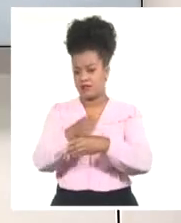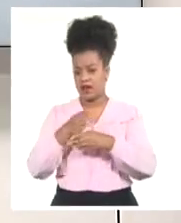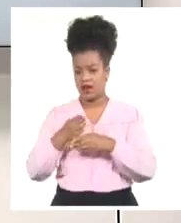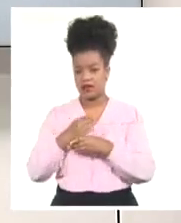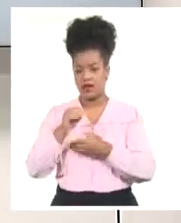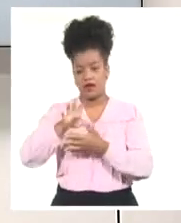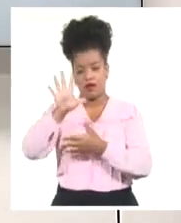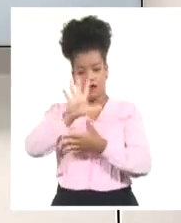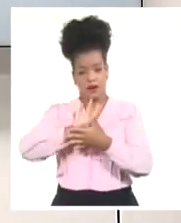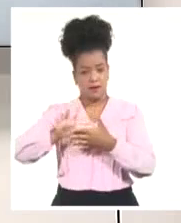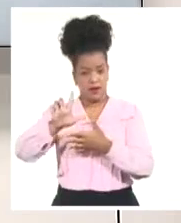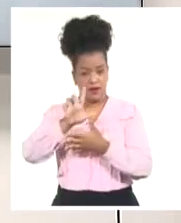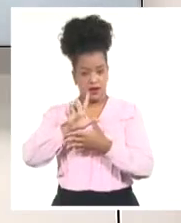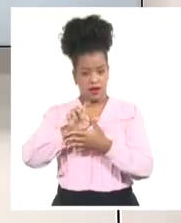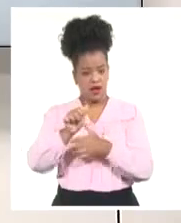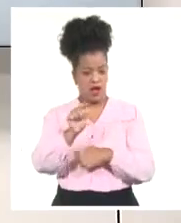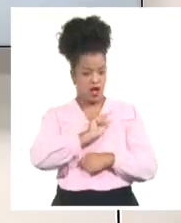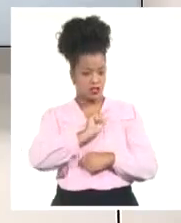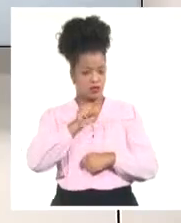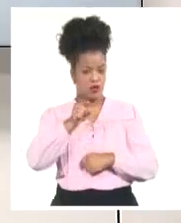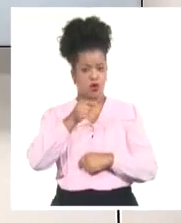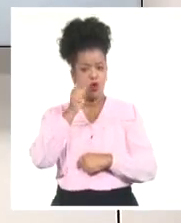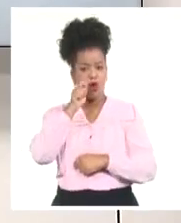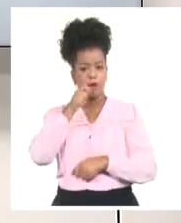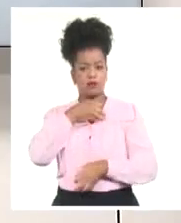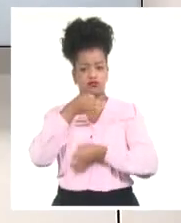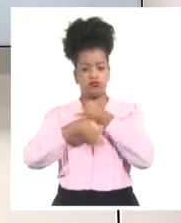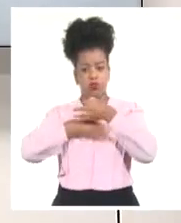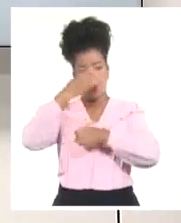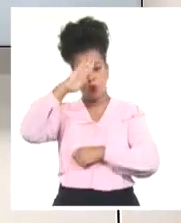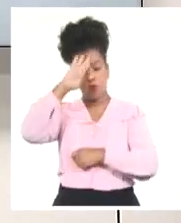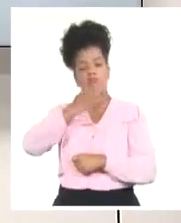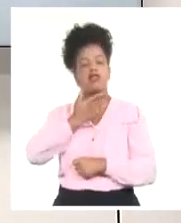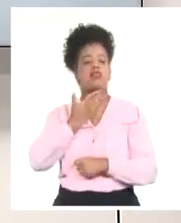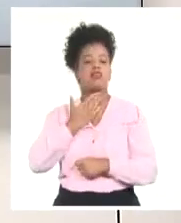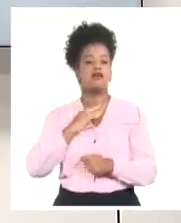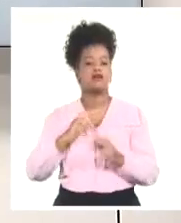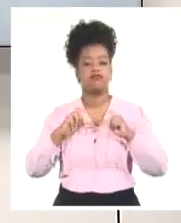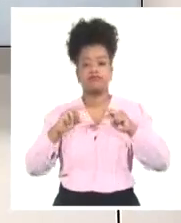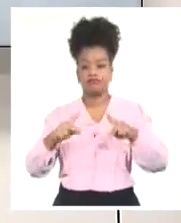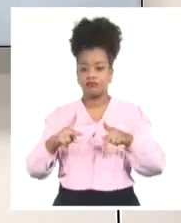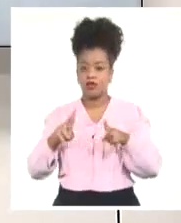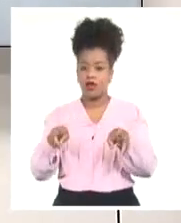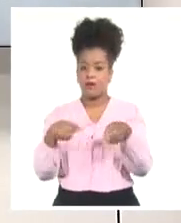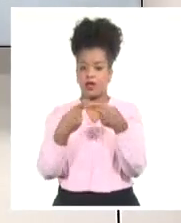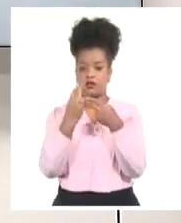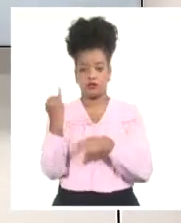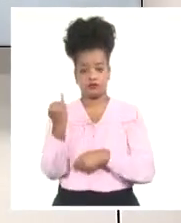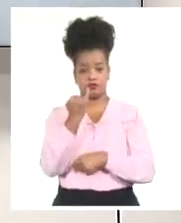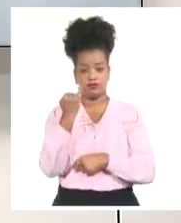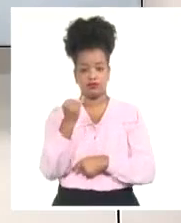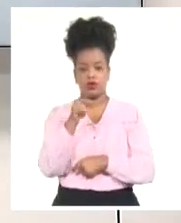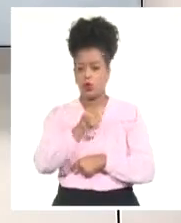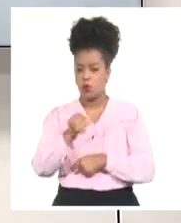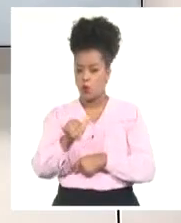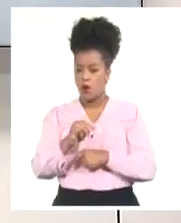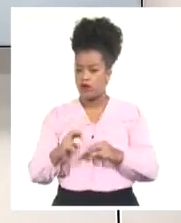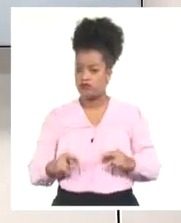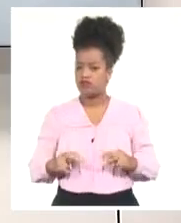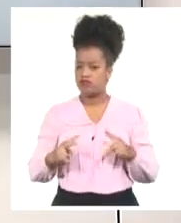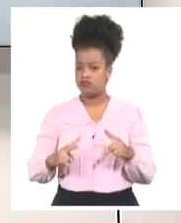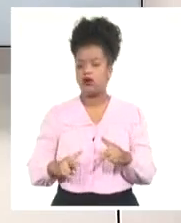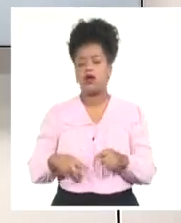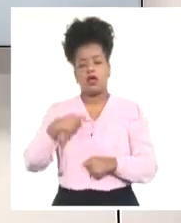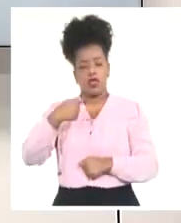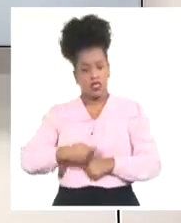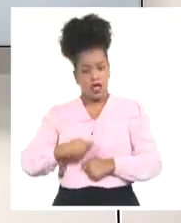Hace unos días, Pérez Pardo había expresado que la parte cubana desea regresar al torneo y además ratificó su aspiración y derecho